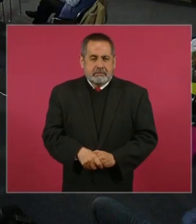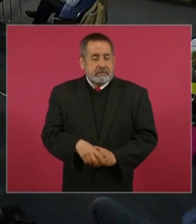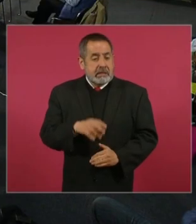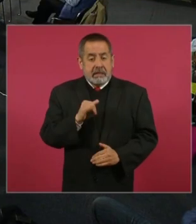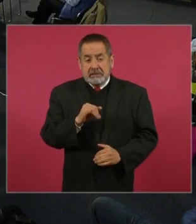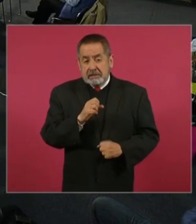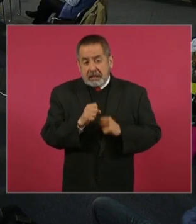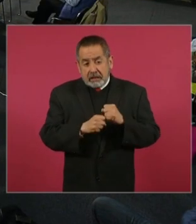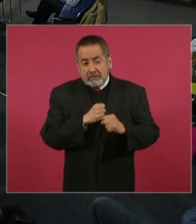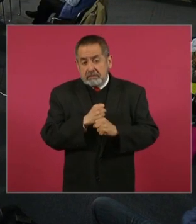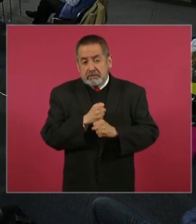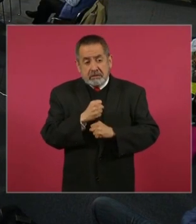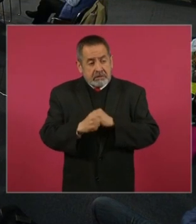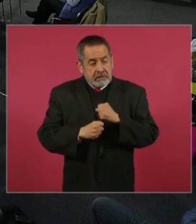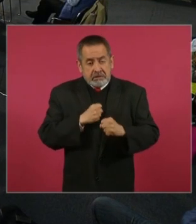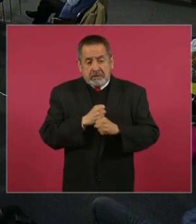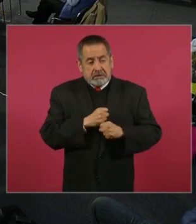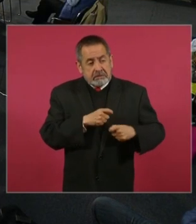tuvieron